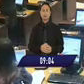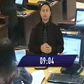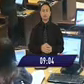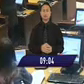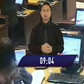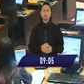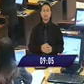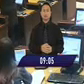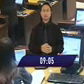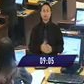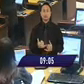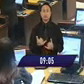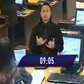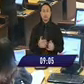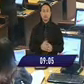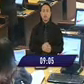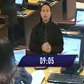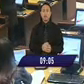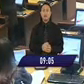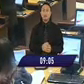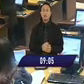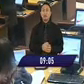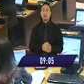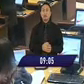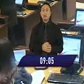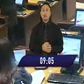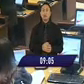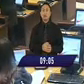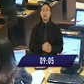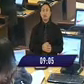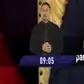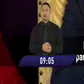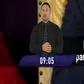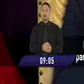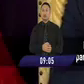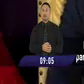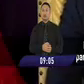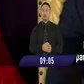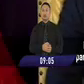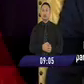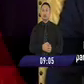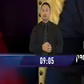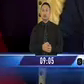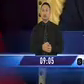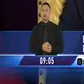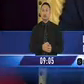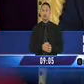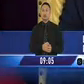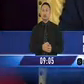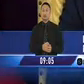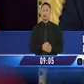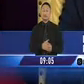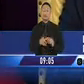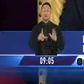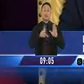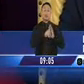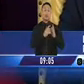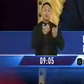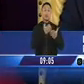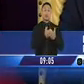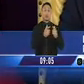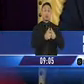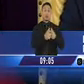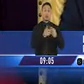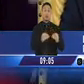aunque aún se analizan sus detalles en la asamblea nacional y existen reacciones sobre la ley económica urgente para la